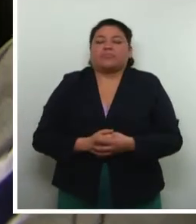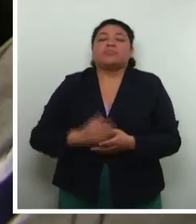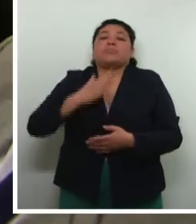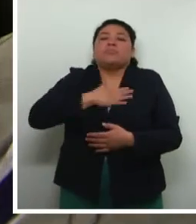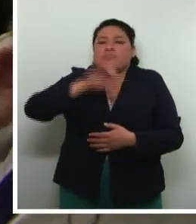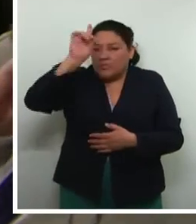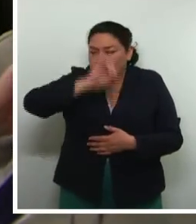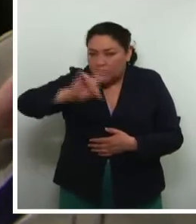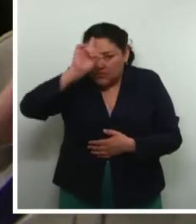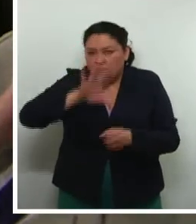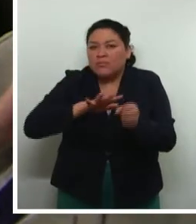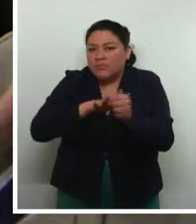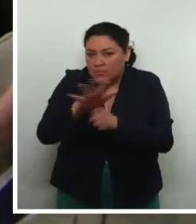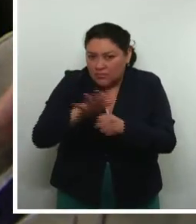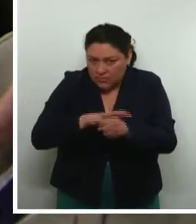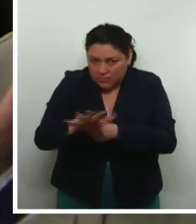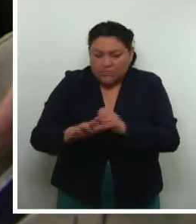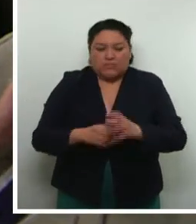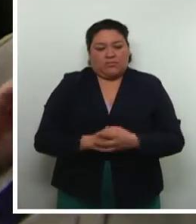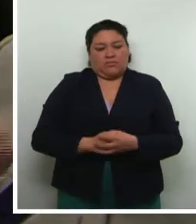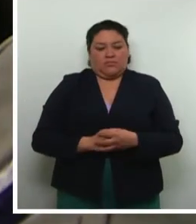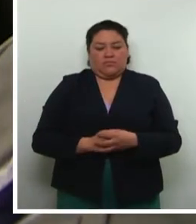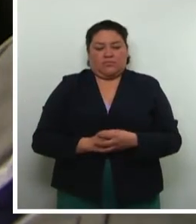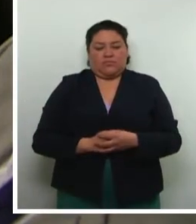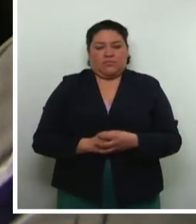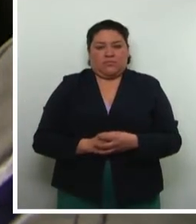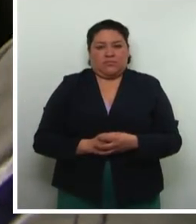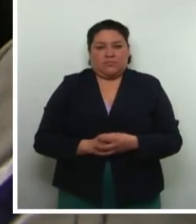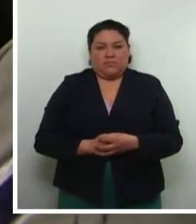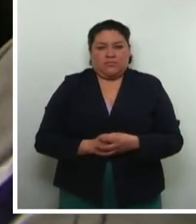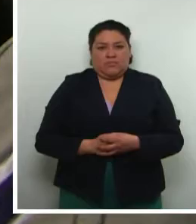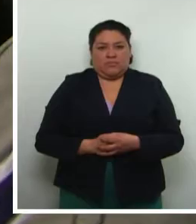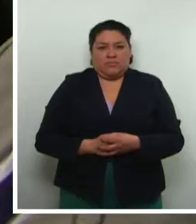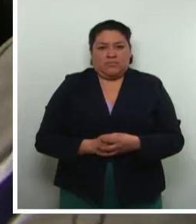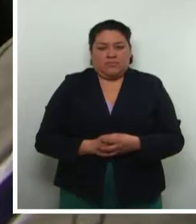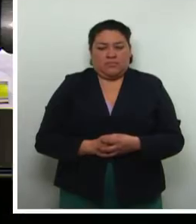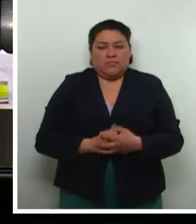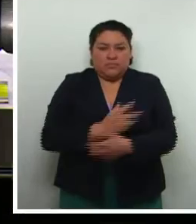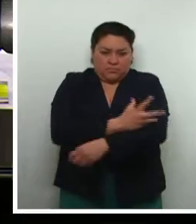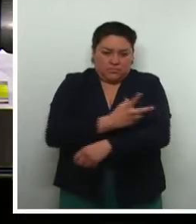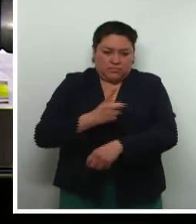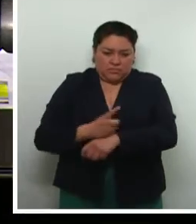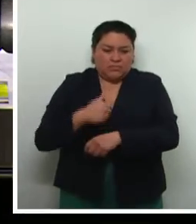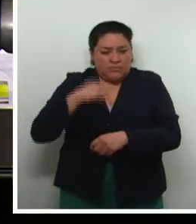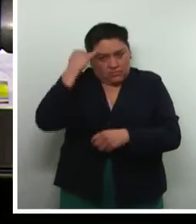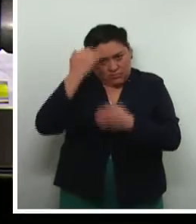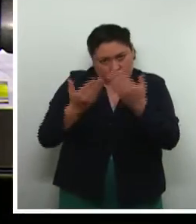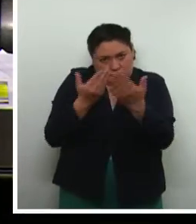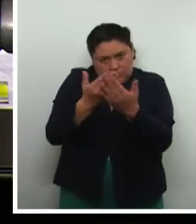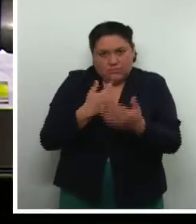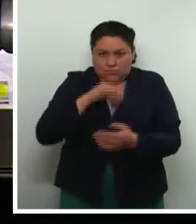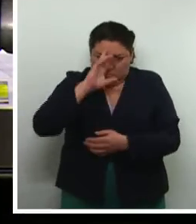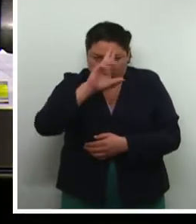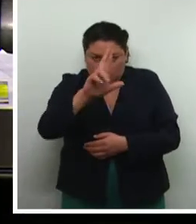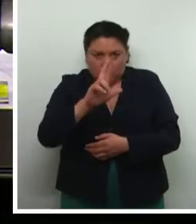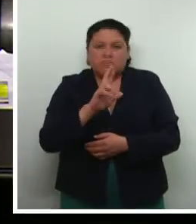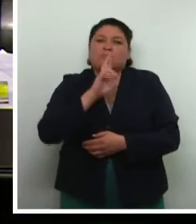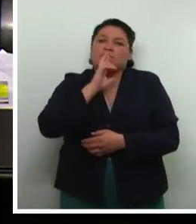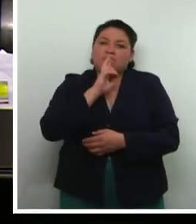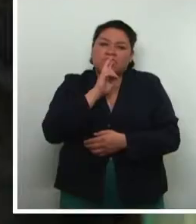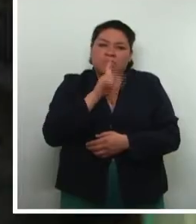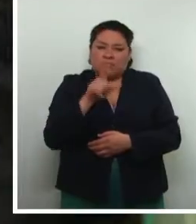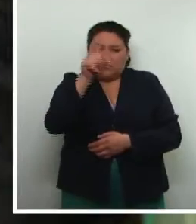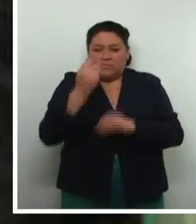sugiero? En una respetuosa propuesta, ¿por qué no en mesa